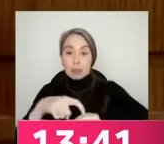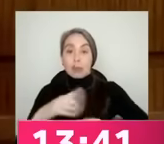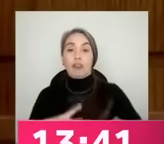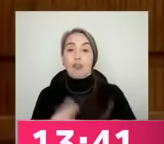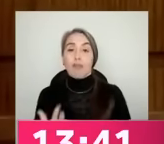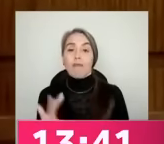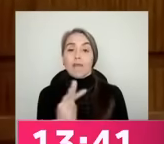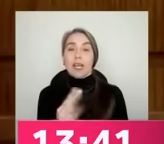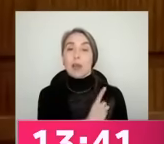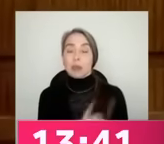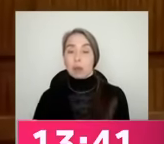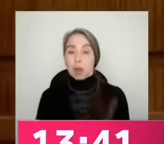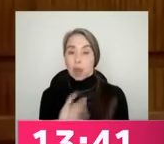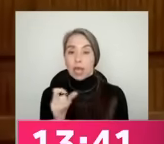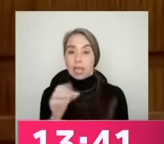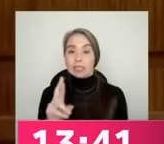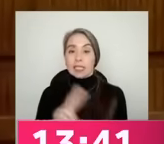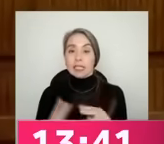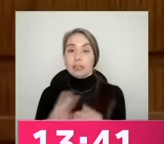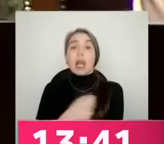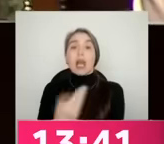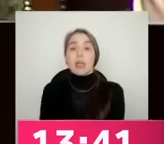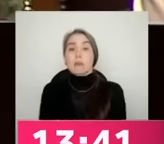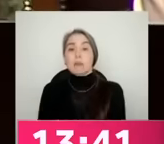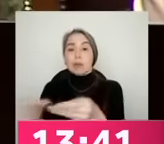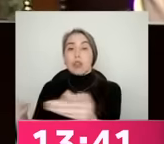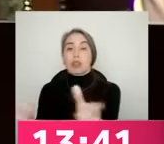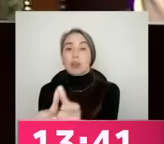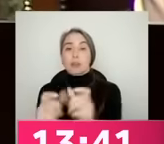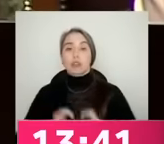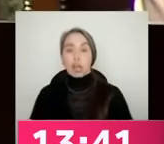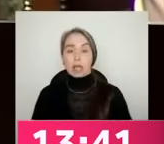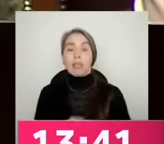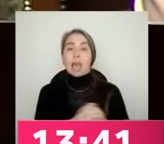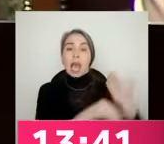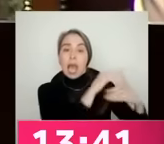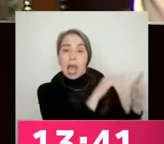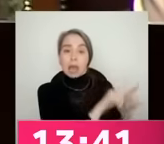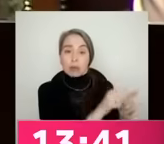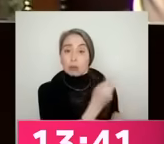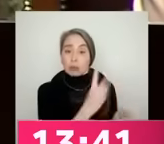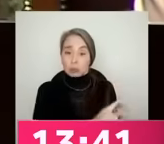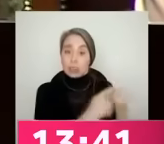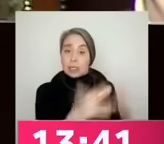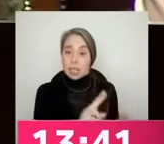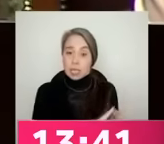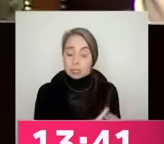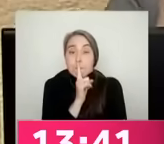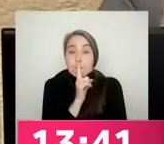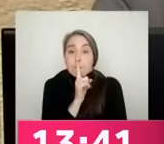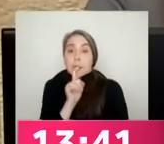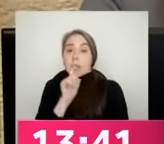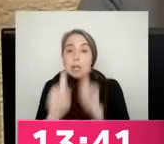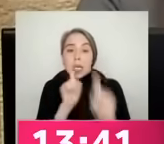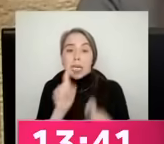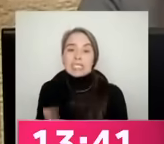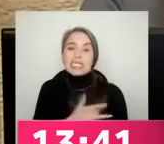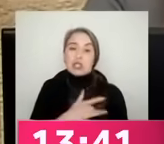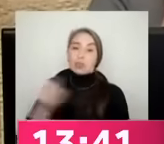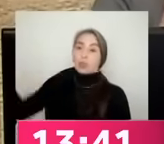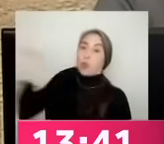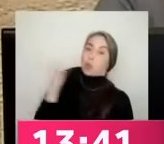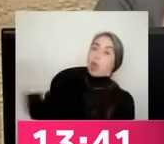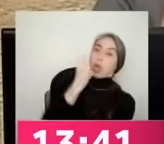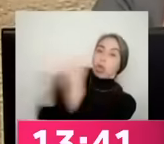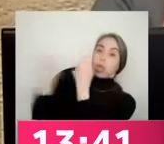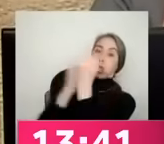votó, después de un debate bastante áspero al interior de la sala de la Cámara de Diputadas y Diputados, y en definitiva el resultado